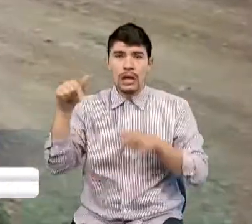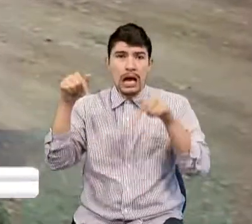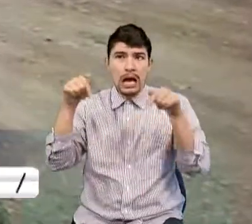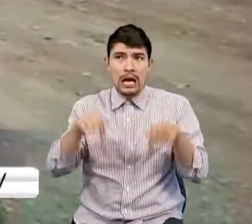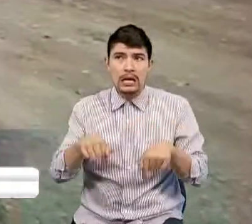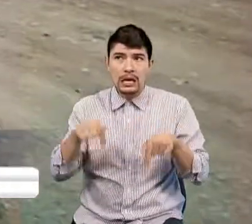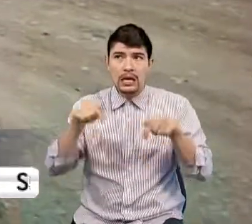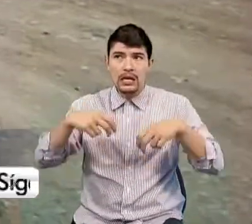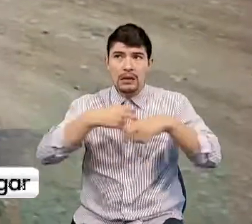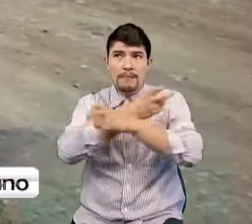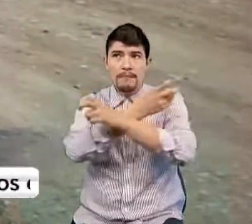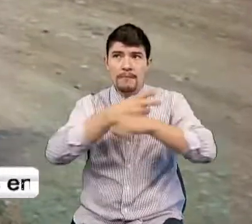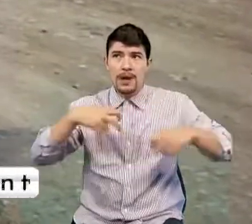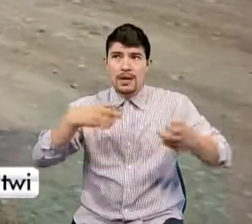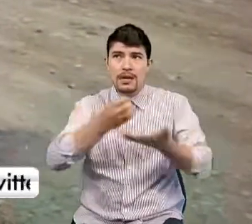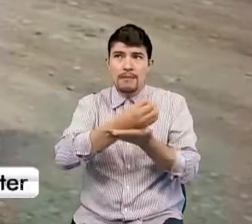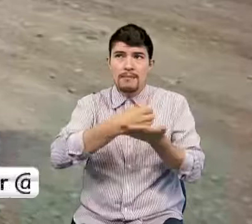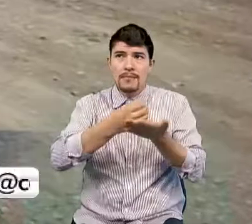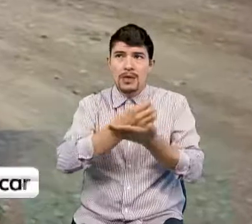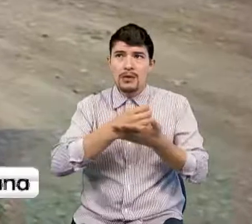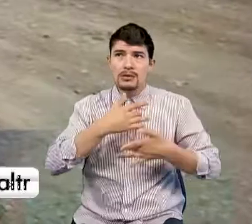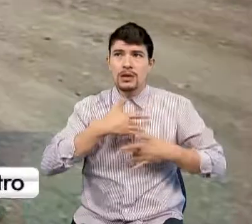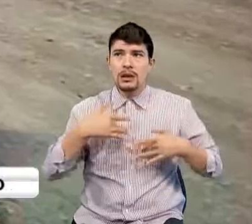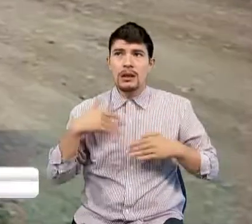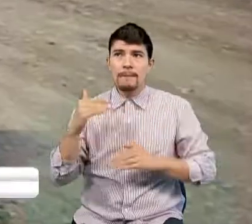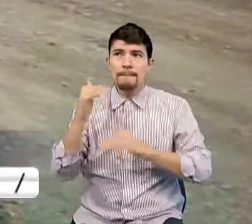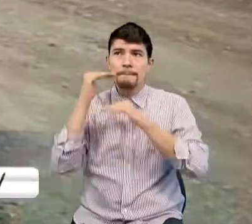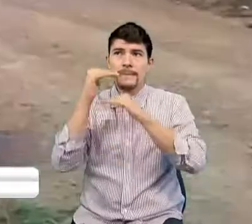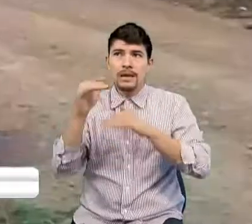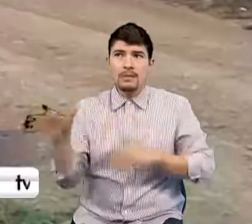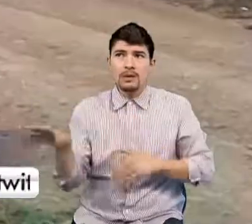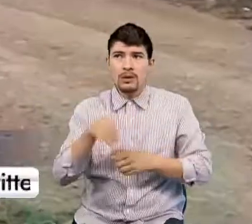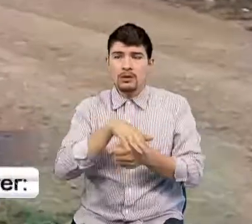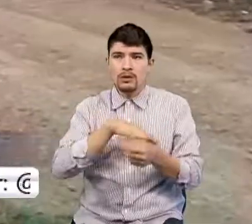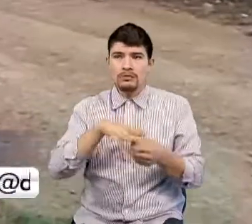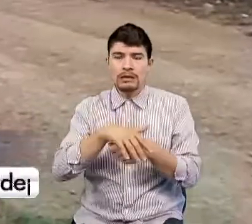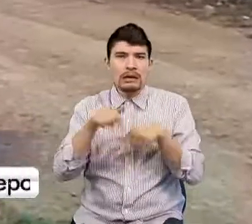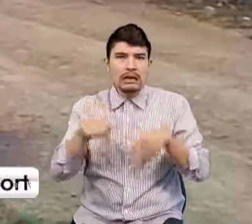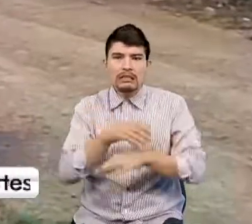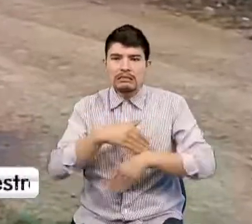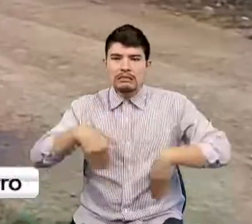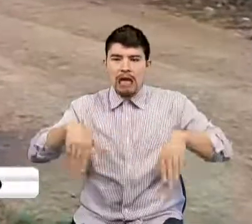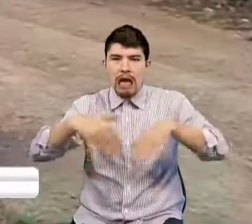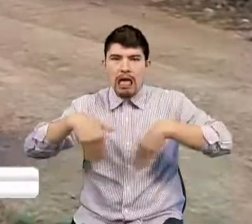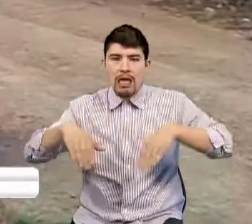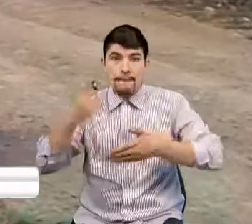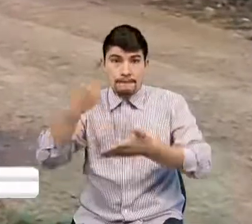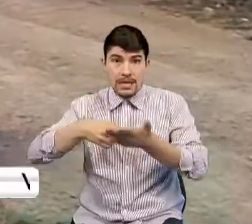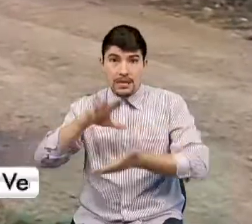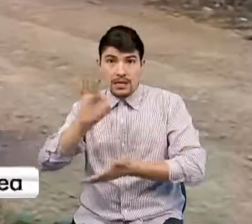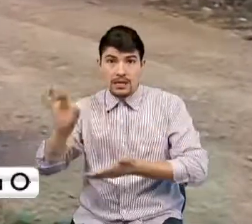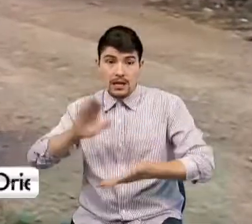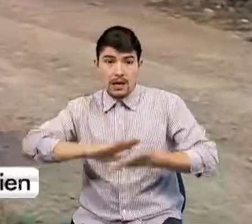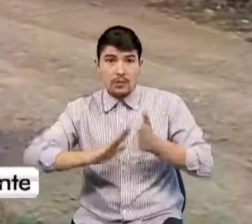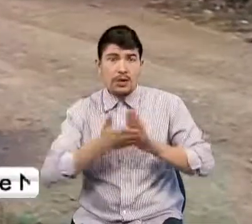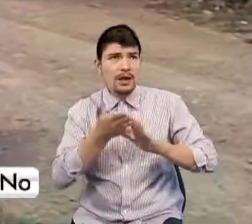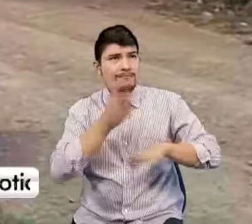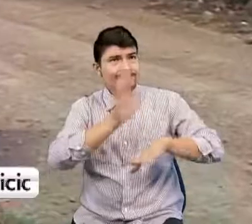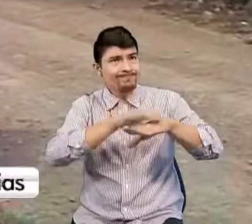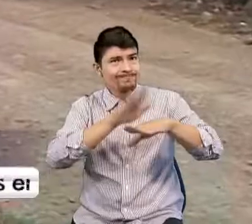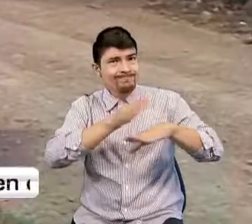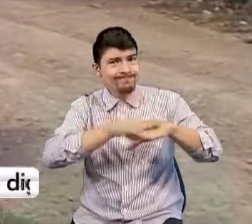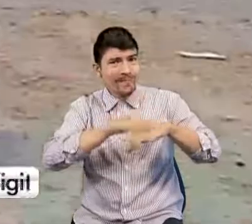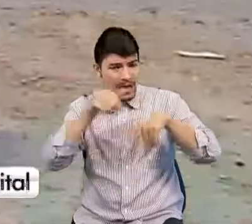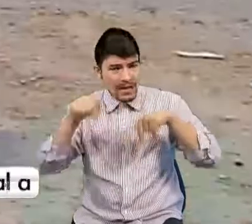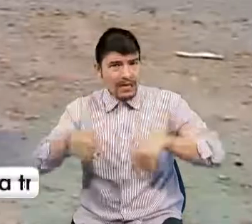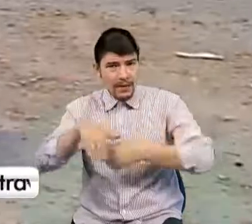un parque biosaludable que lo más mínimo que hay en todos los barrios pues bien el llamado que hacen los más de 1500 habitantes que actualmente tiene el